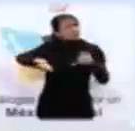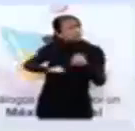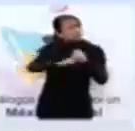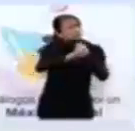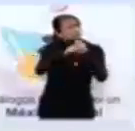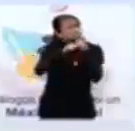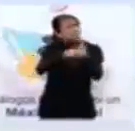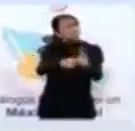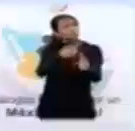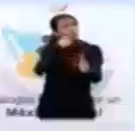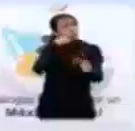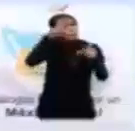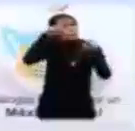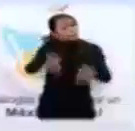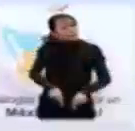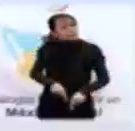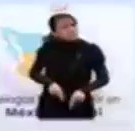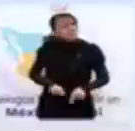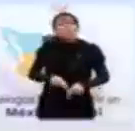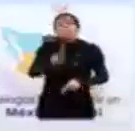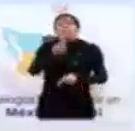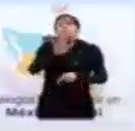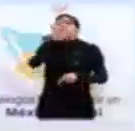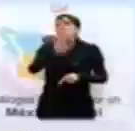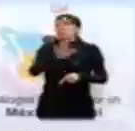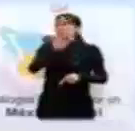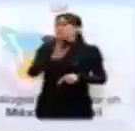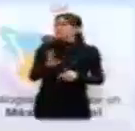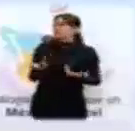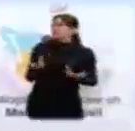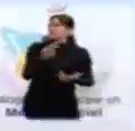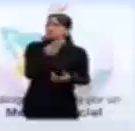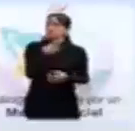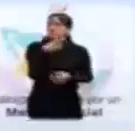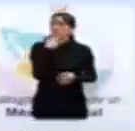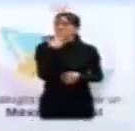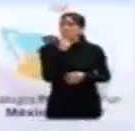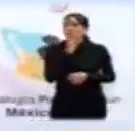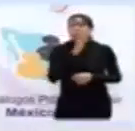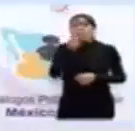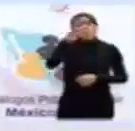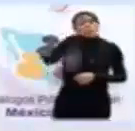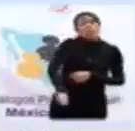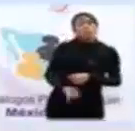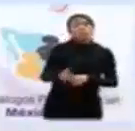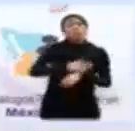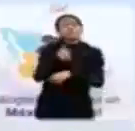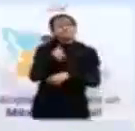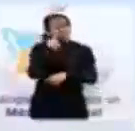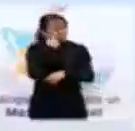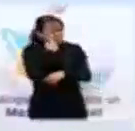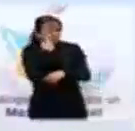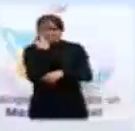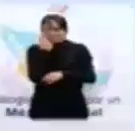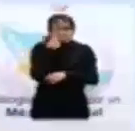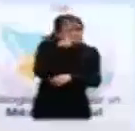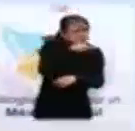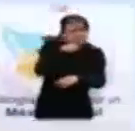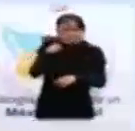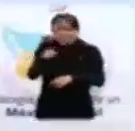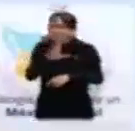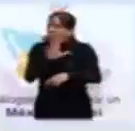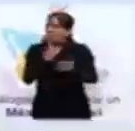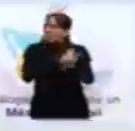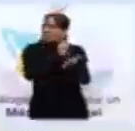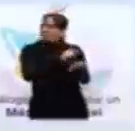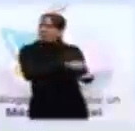Rural Sustentable estuviera como en un anaquel, porque muchas veces yo encuentro discusiones de cosas que ya están solucionadas en la ley.